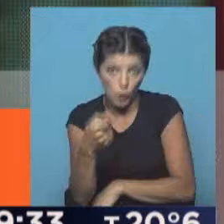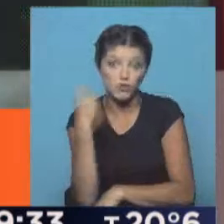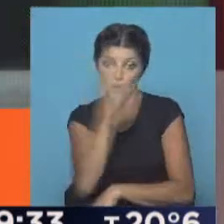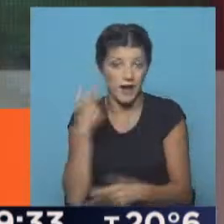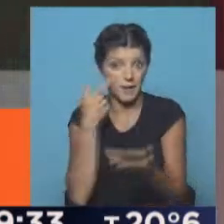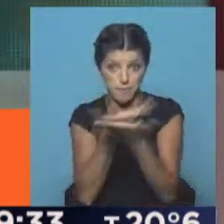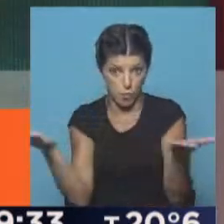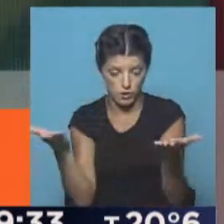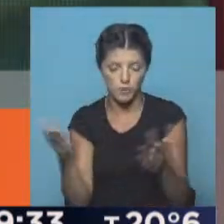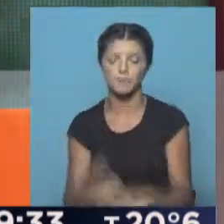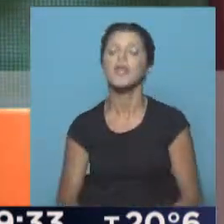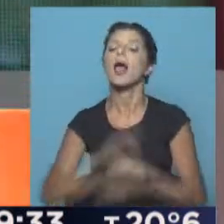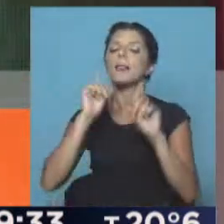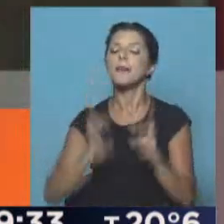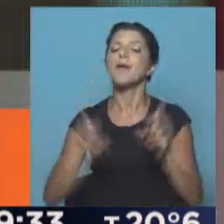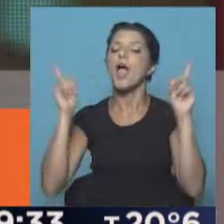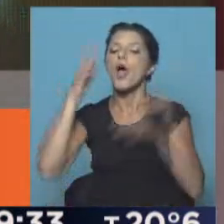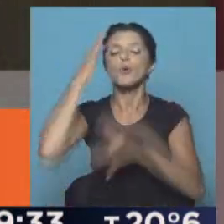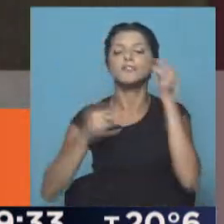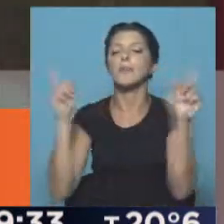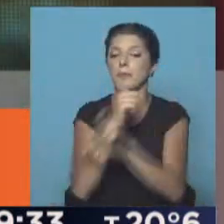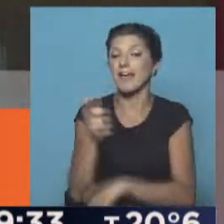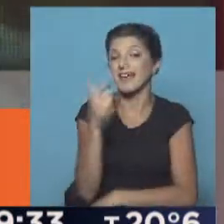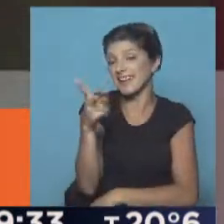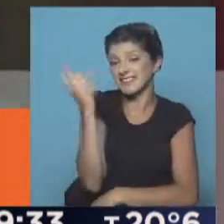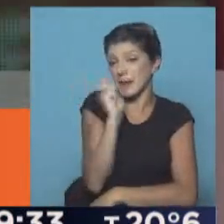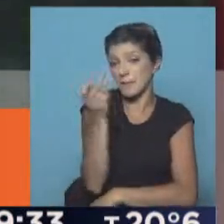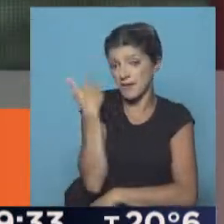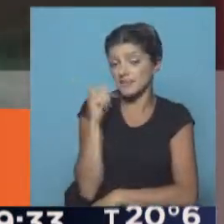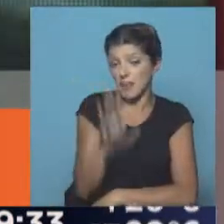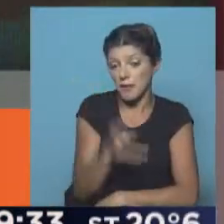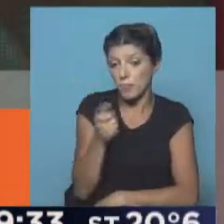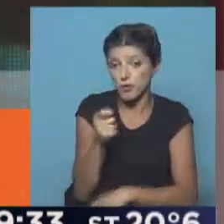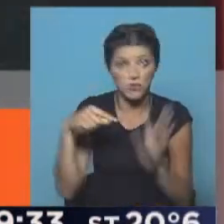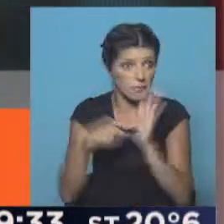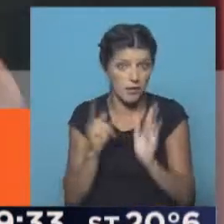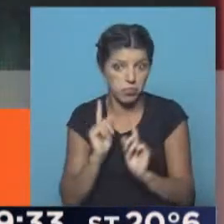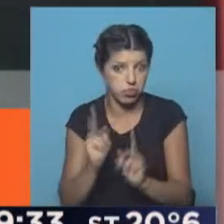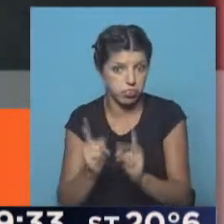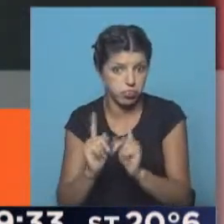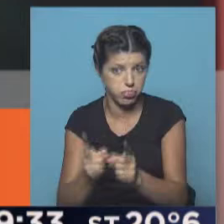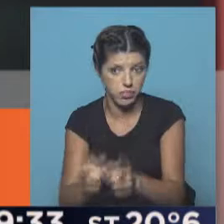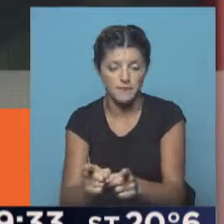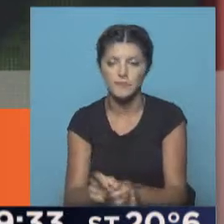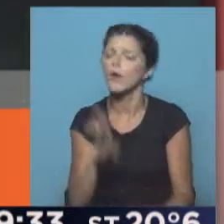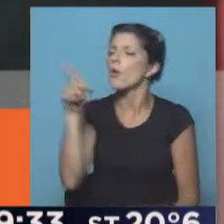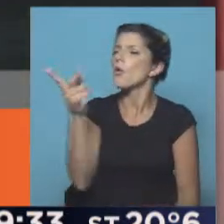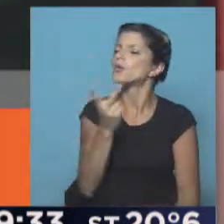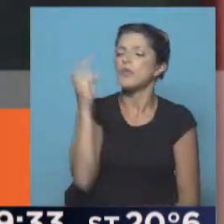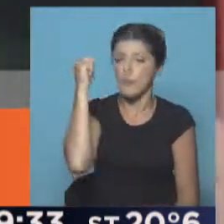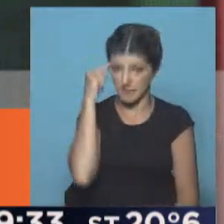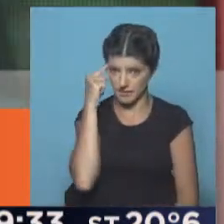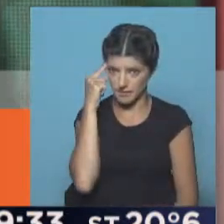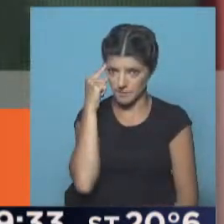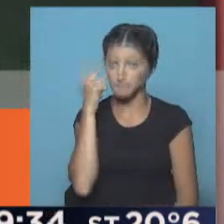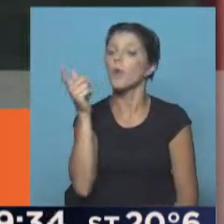problemas que tiene la justicia, es que desde hace 3 meses López podría estar esperando un juicio, pero aún no lo está. ¿Y usted cree que si no hubiera habido videos como los de en Telefe, los de